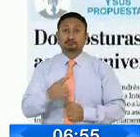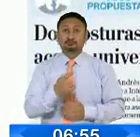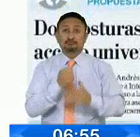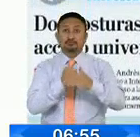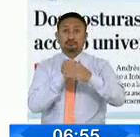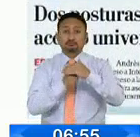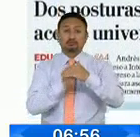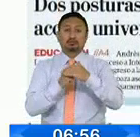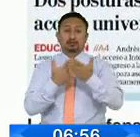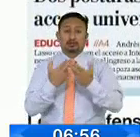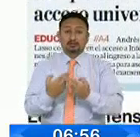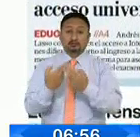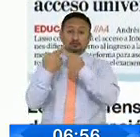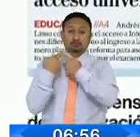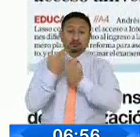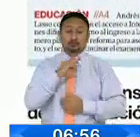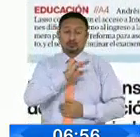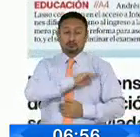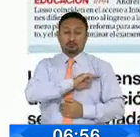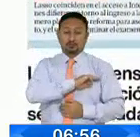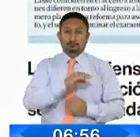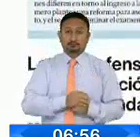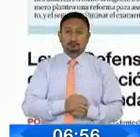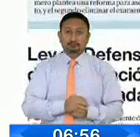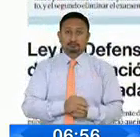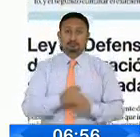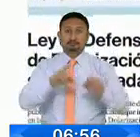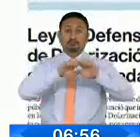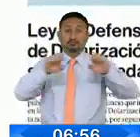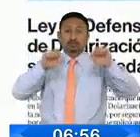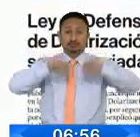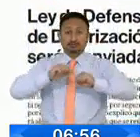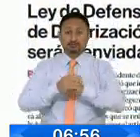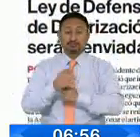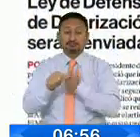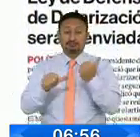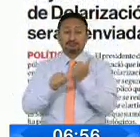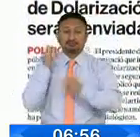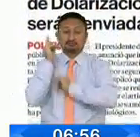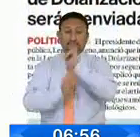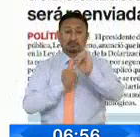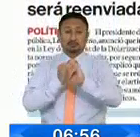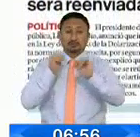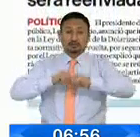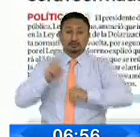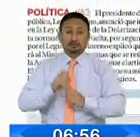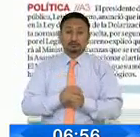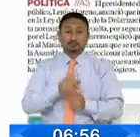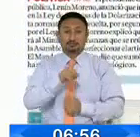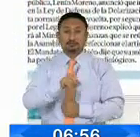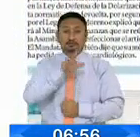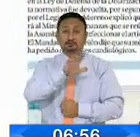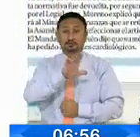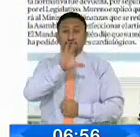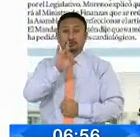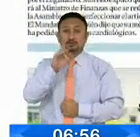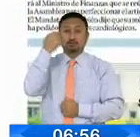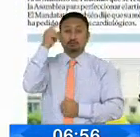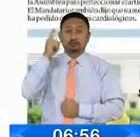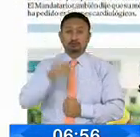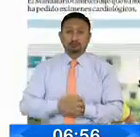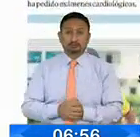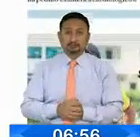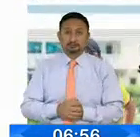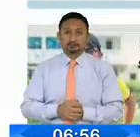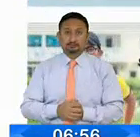estará en manos de El Cabildo. La empresa contratará asistencia internacional y para ello se requiere 158 millones.